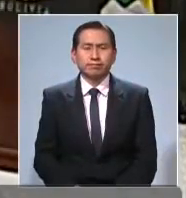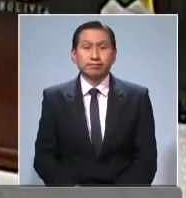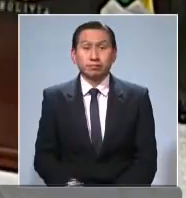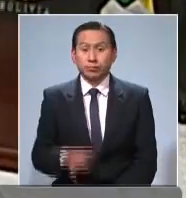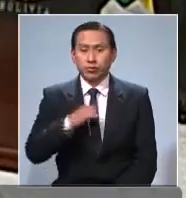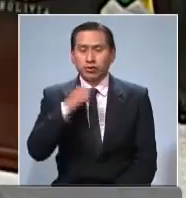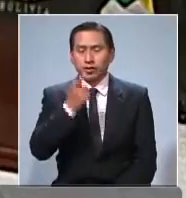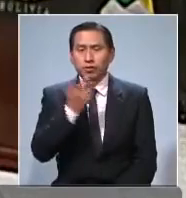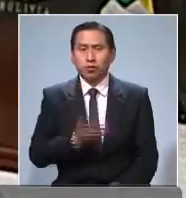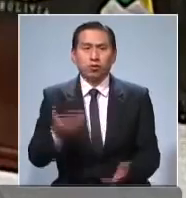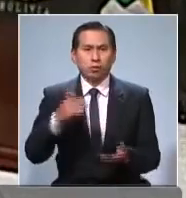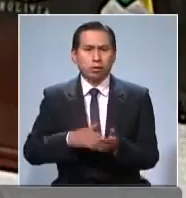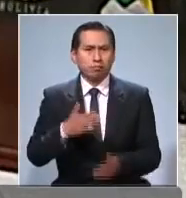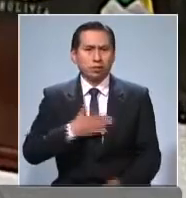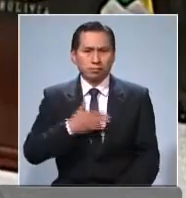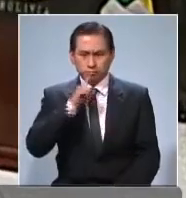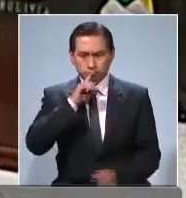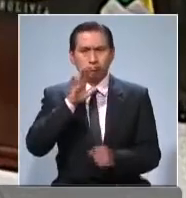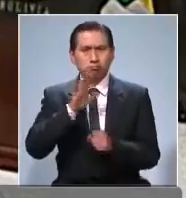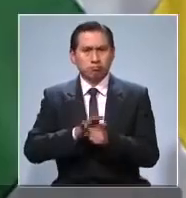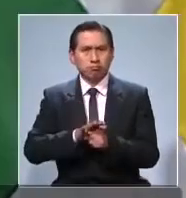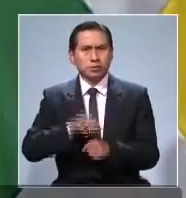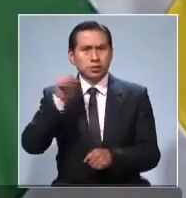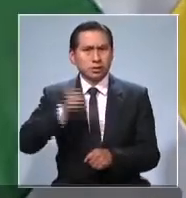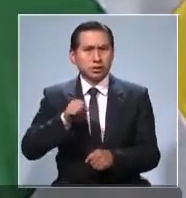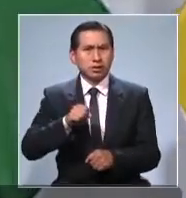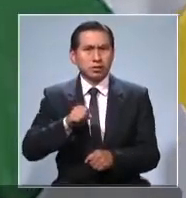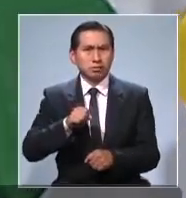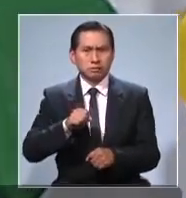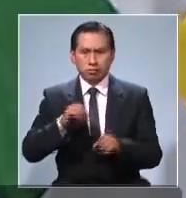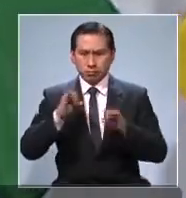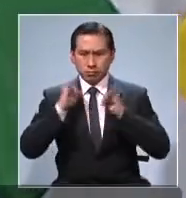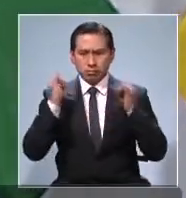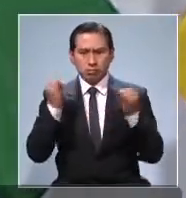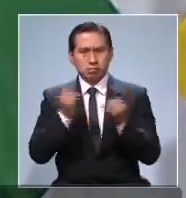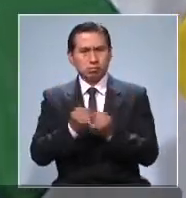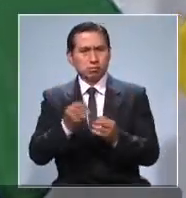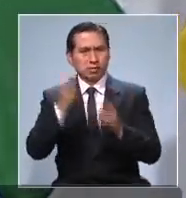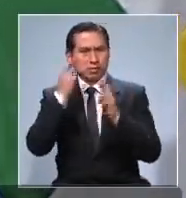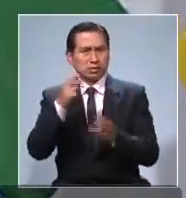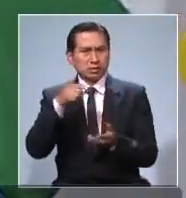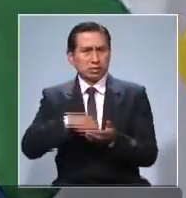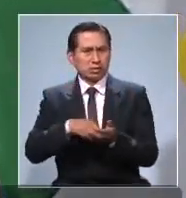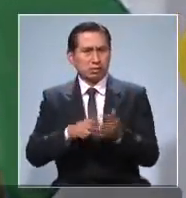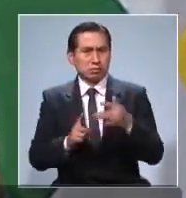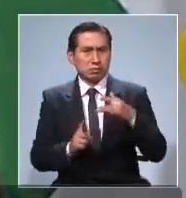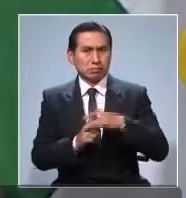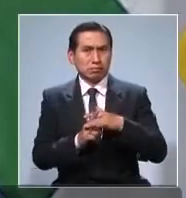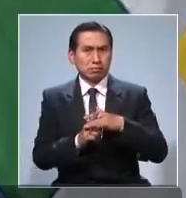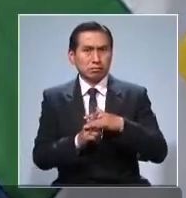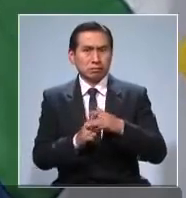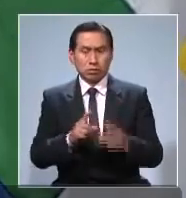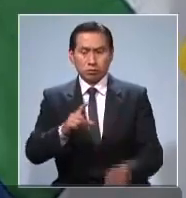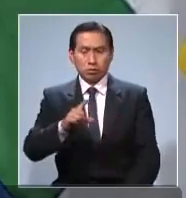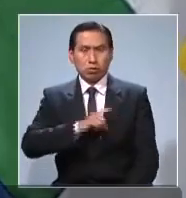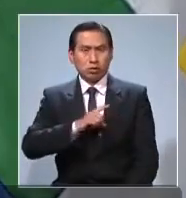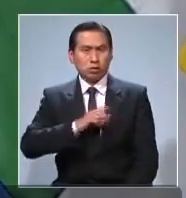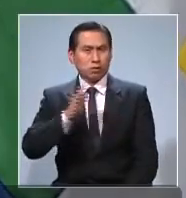Reitero mi compromiso que nace de la institucionalidad, de una visión de una